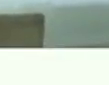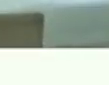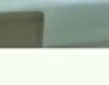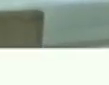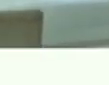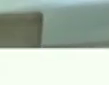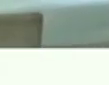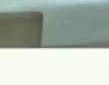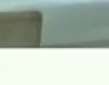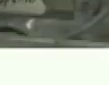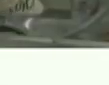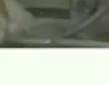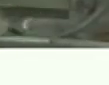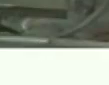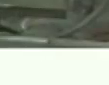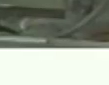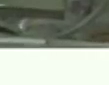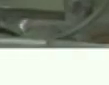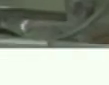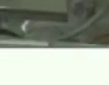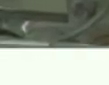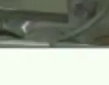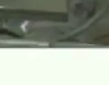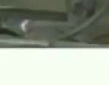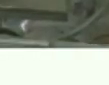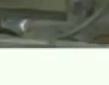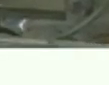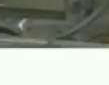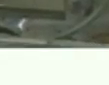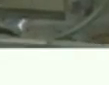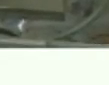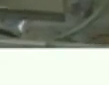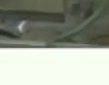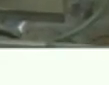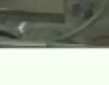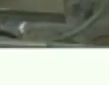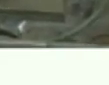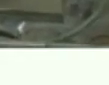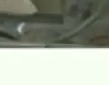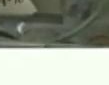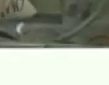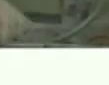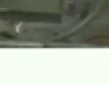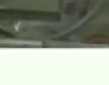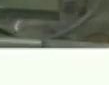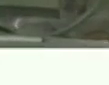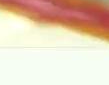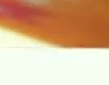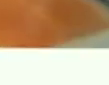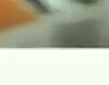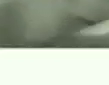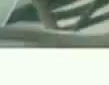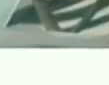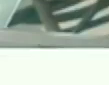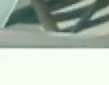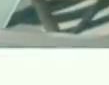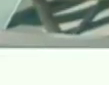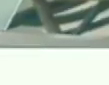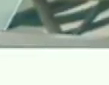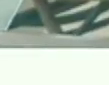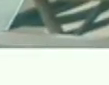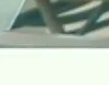de la dieta del venezolano no solamente el pelucón sabe hacer harina nosotros estamos en capacidad de